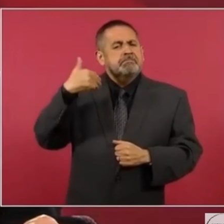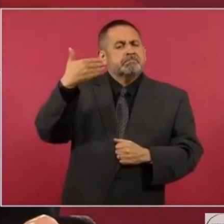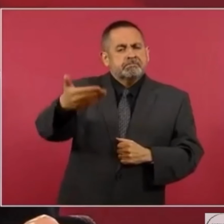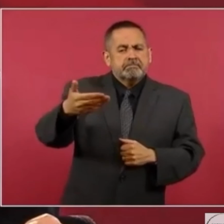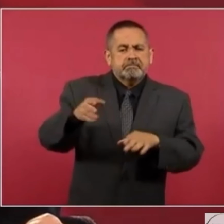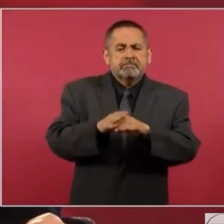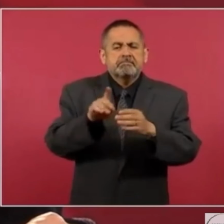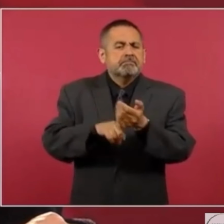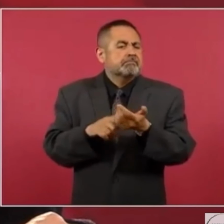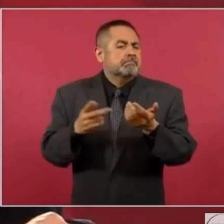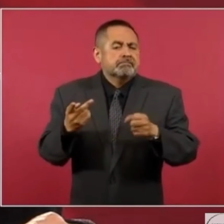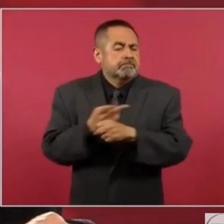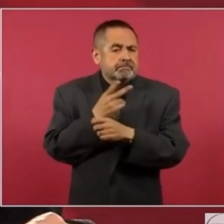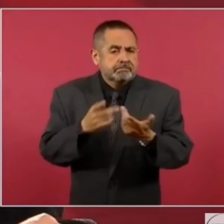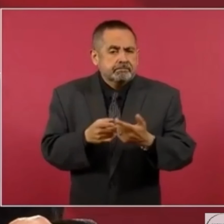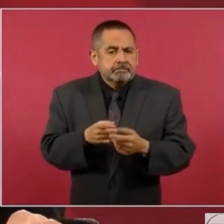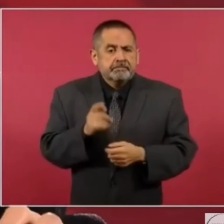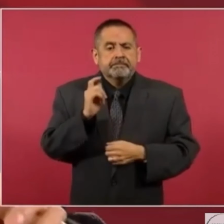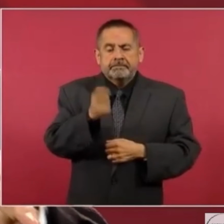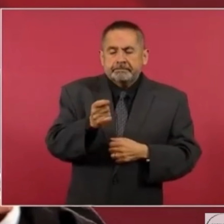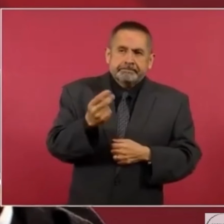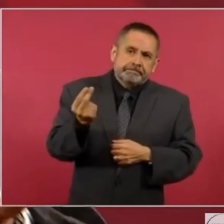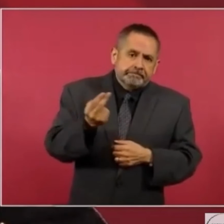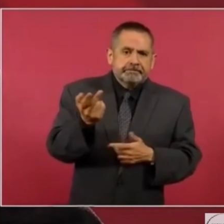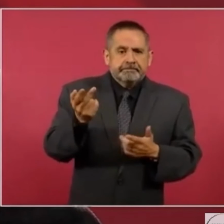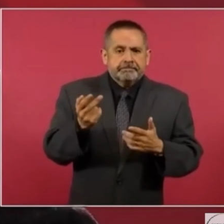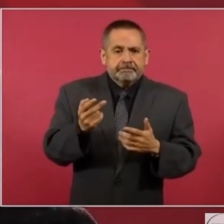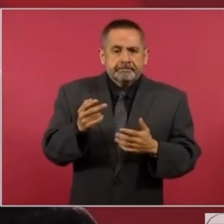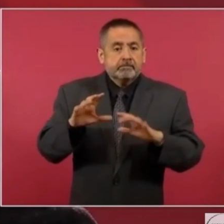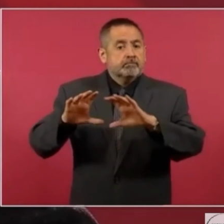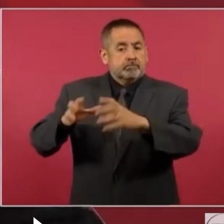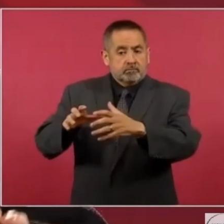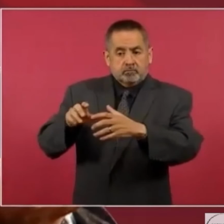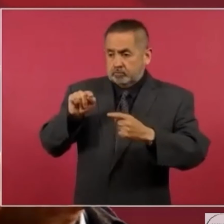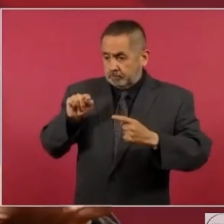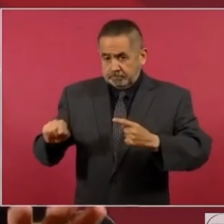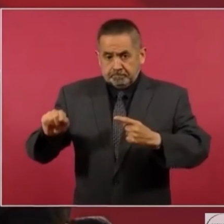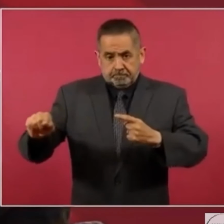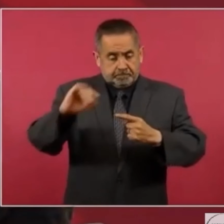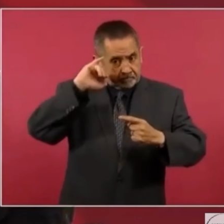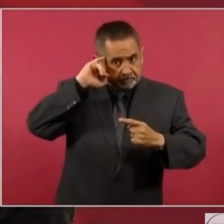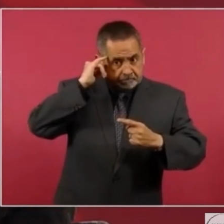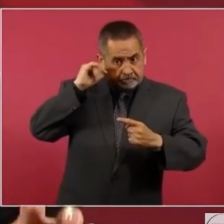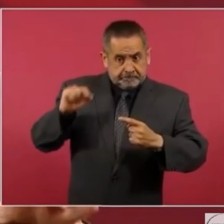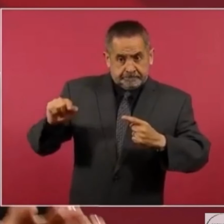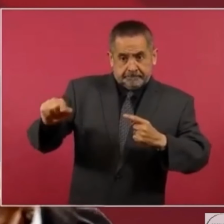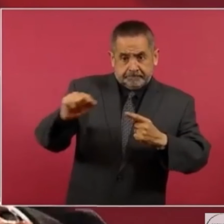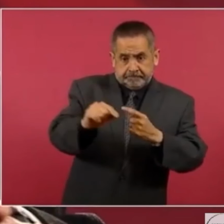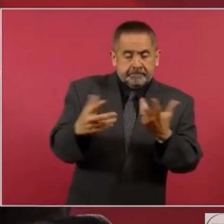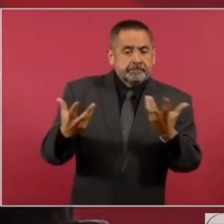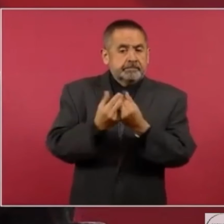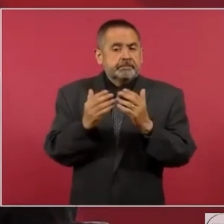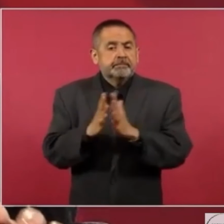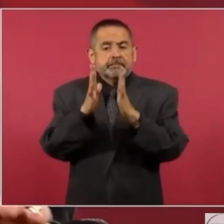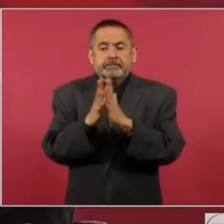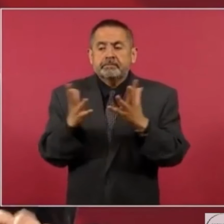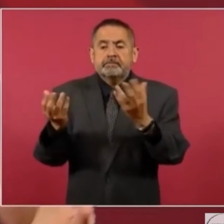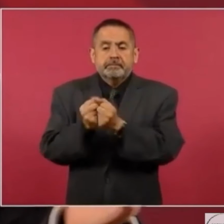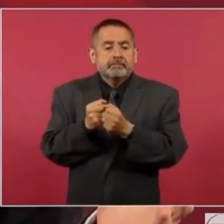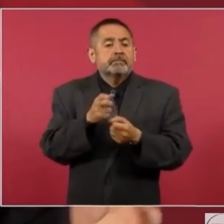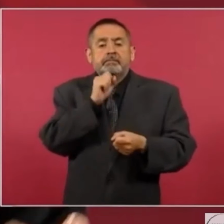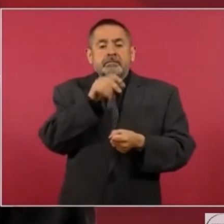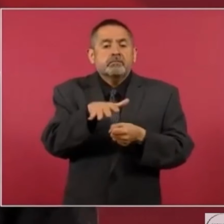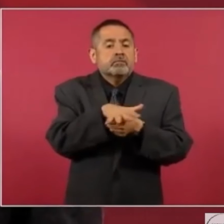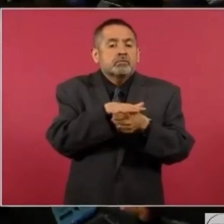Posiblemente requiera la participación de las comunidades, pero también de los sistemas de salud